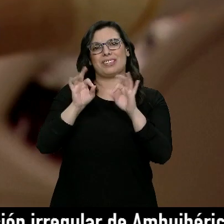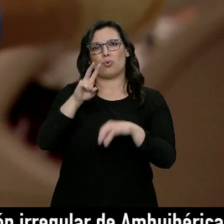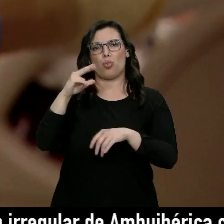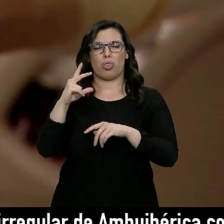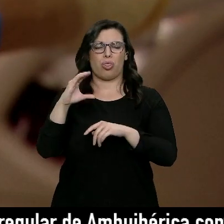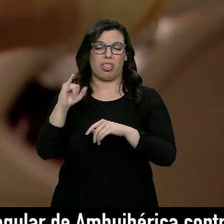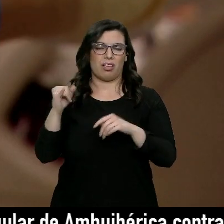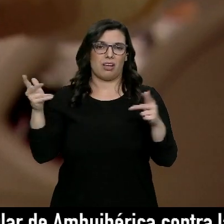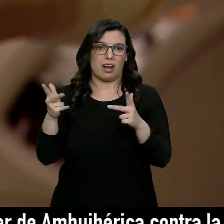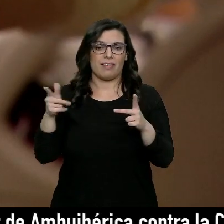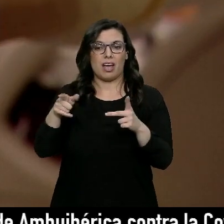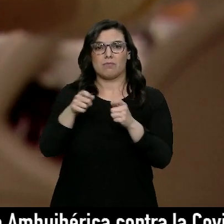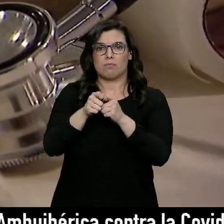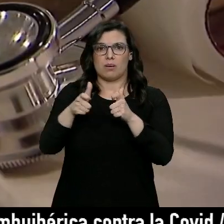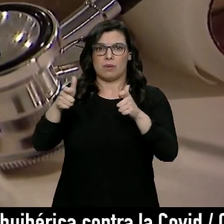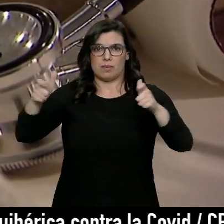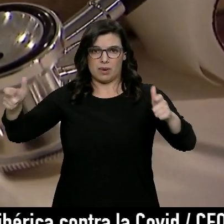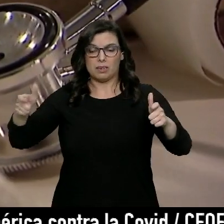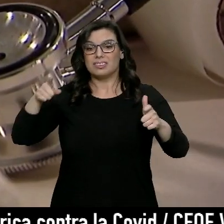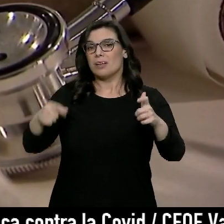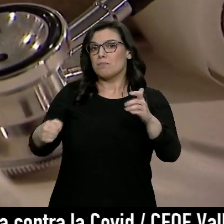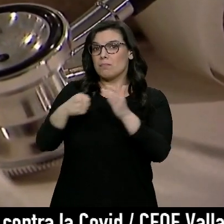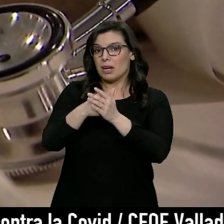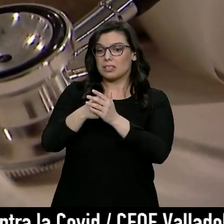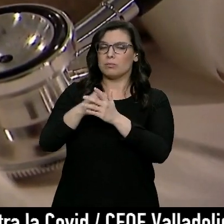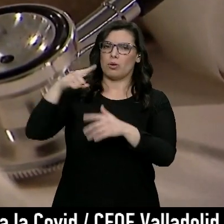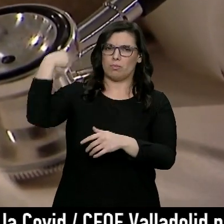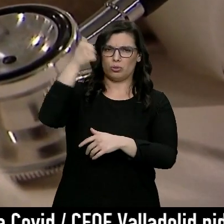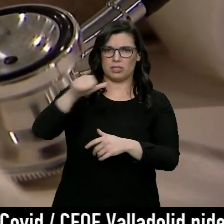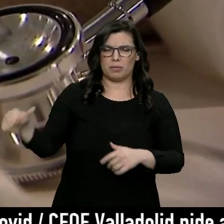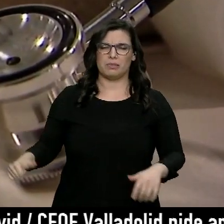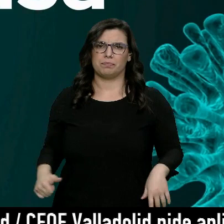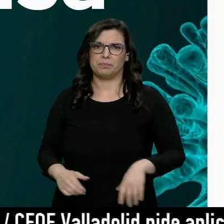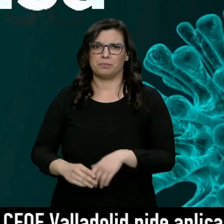Aquí la cifra no deja de crecer y el pico llegará dentro de una semana.